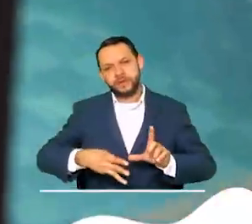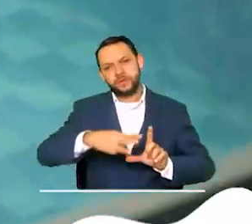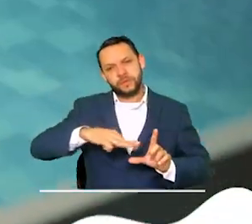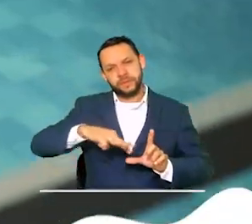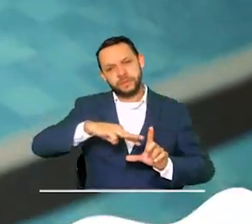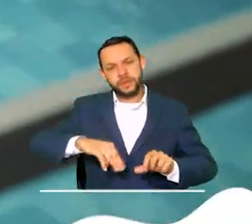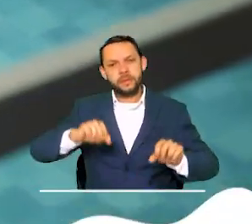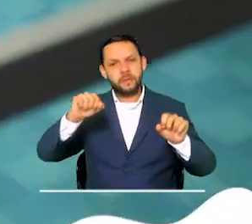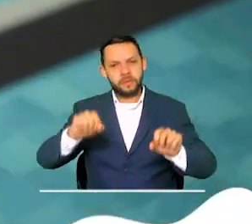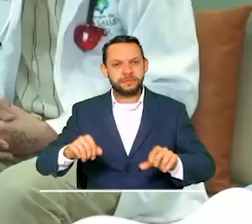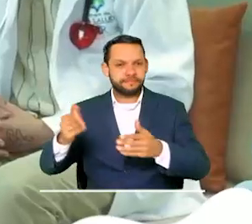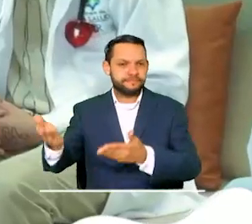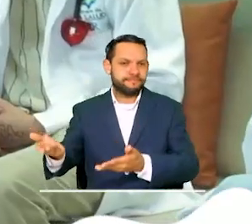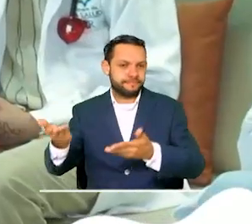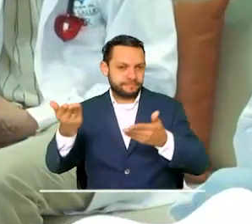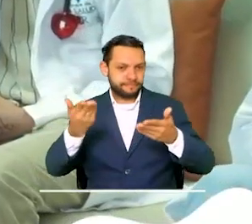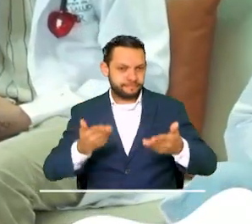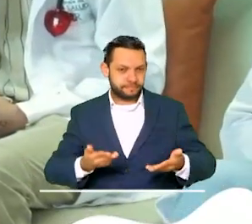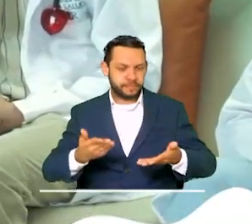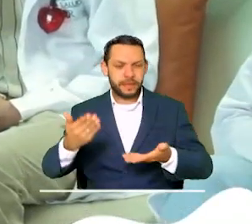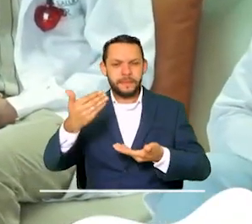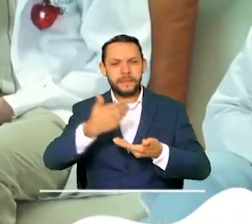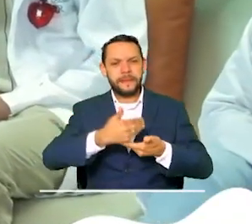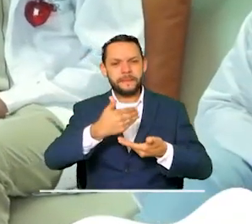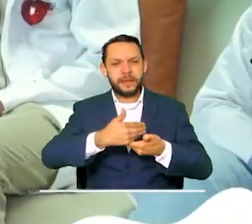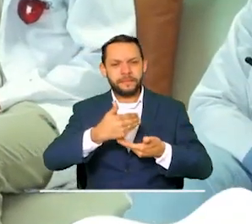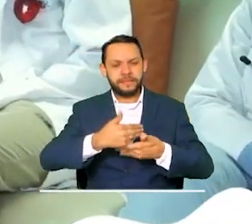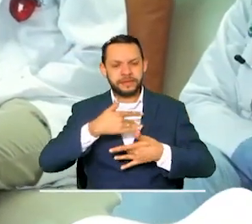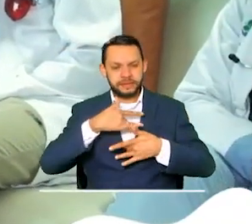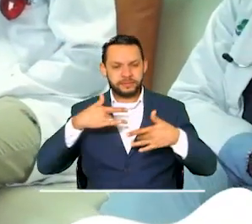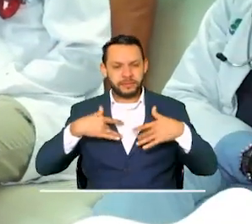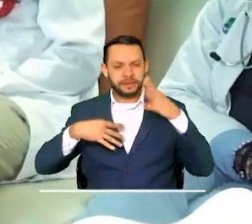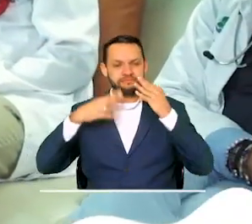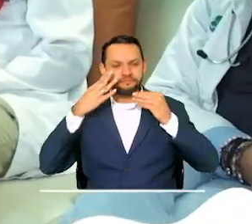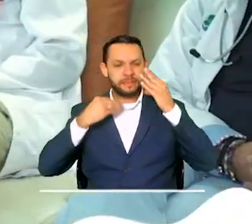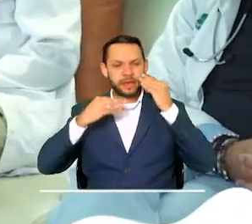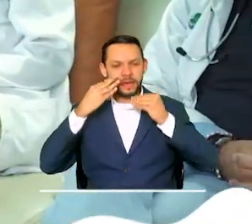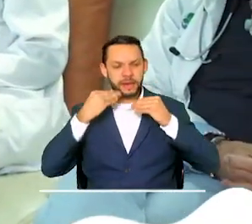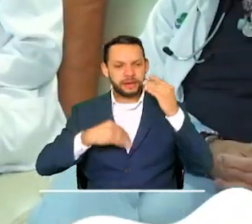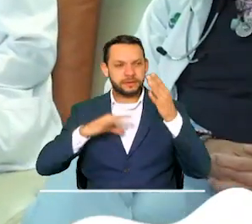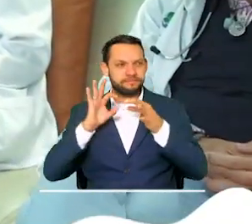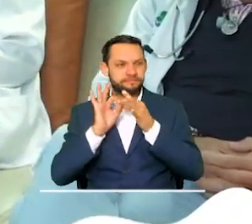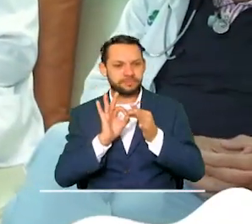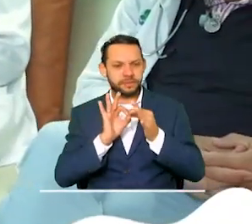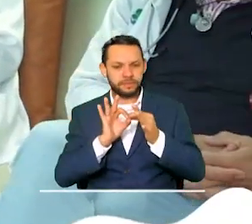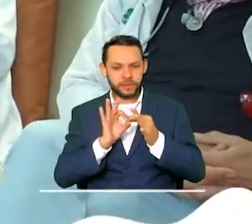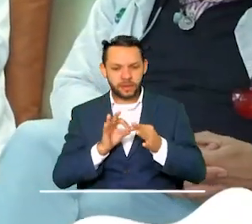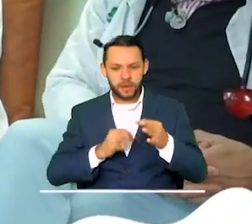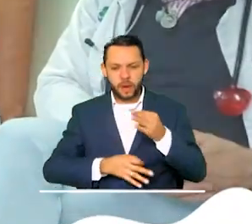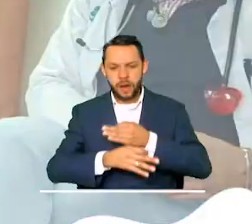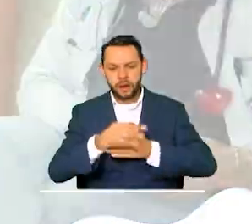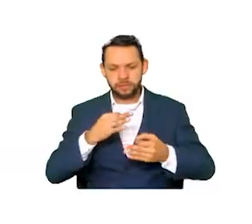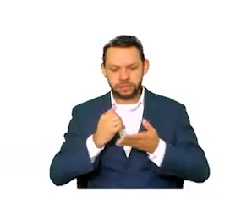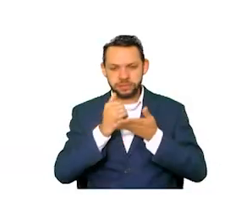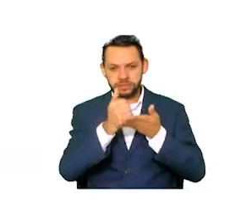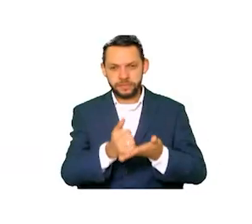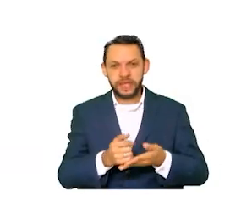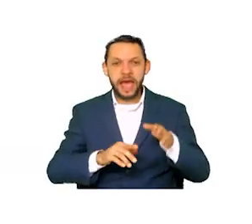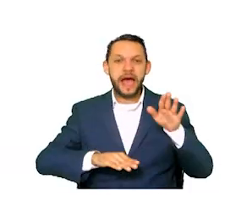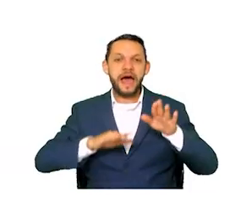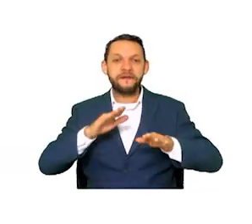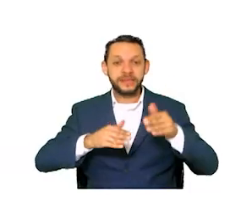espera para brindarte una experiencia de salud y tratamiento que te lleven a olvidar los obstáculos que hasta hoy limitan tu